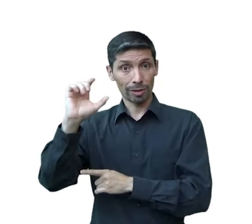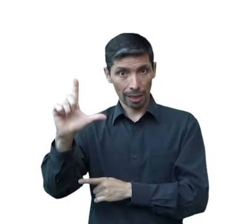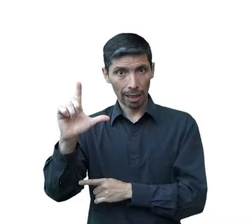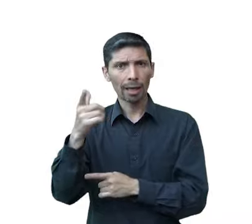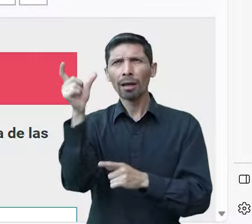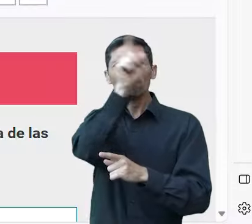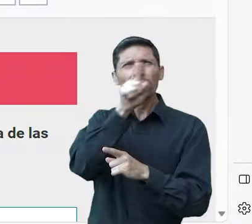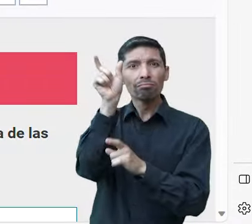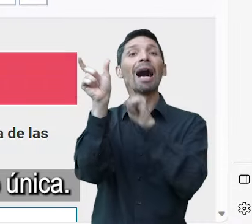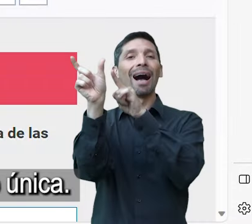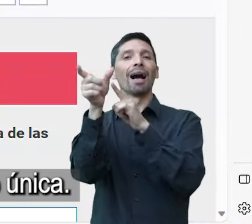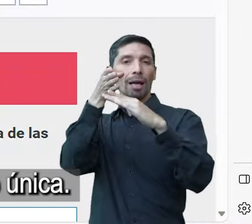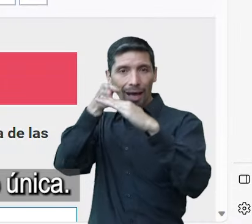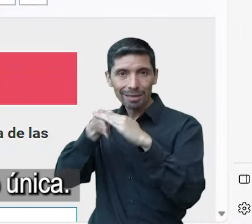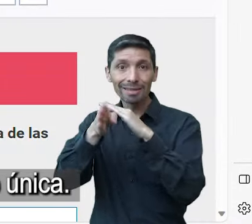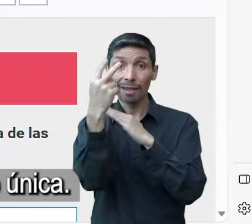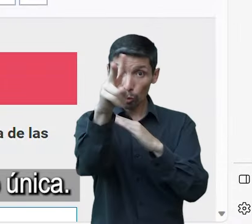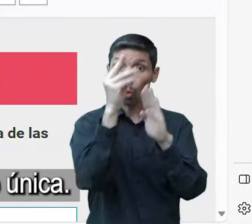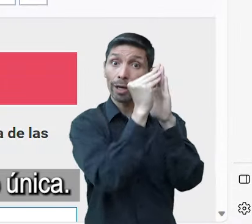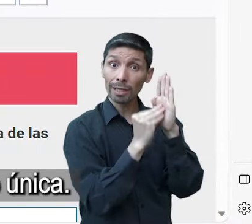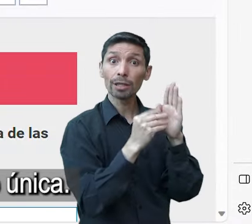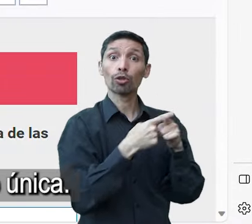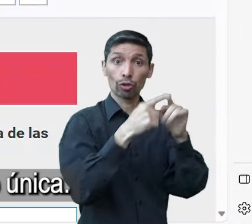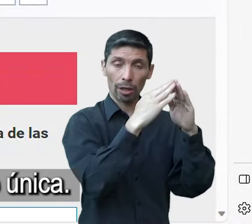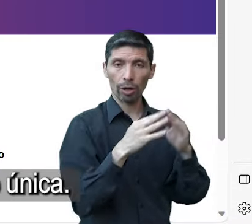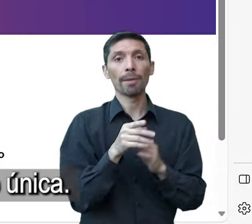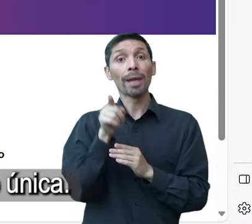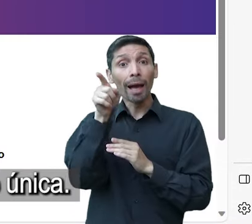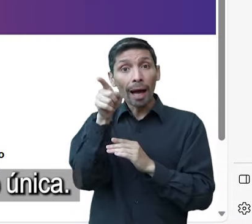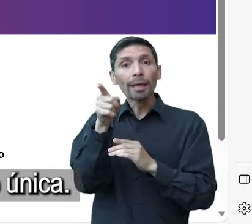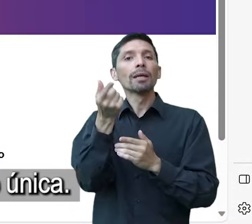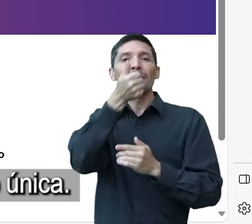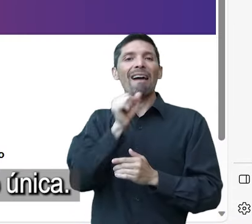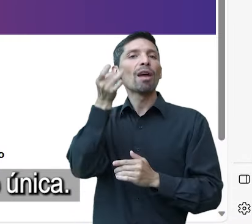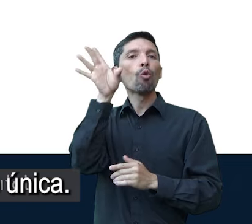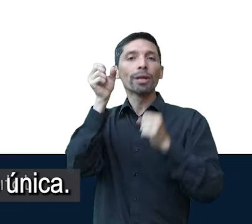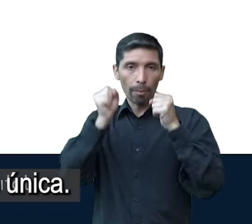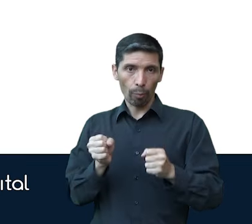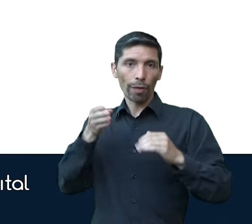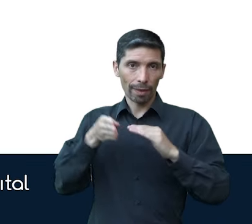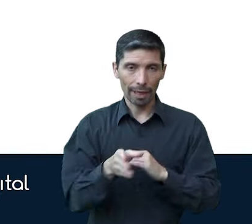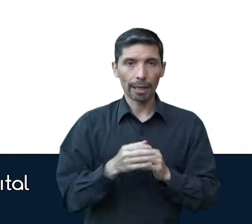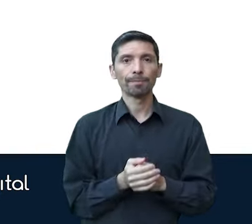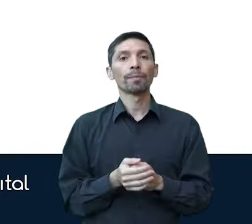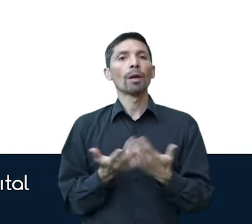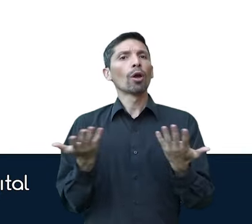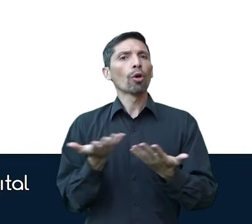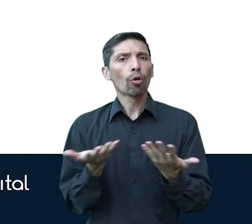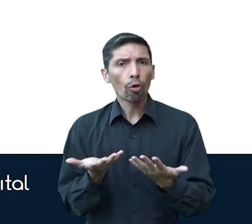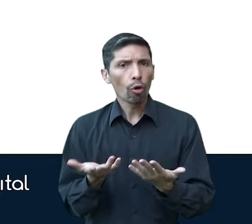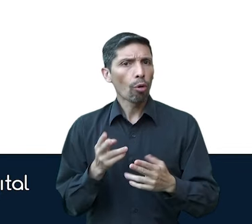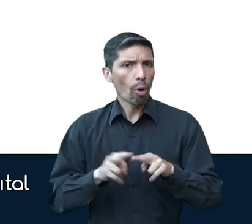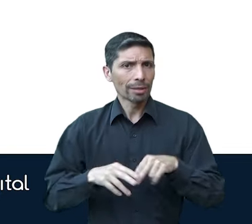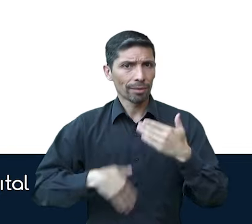www.registrosocial.gob.cl en la sección Ir a mi registro, donde deberás acceder con tu clave única. Los pasos para realizar